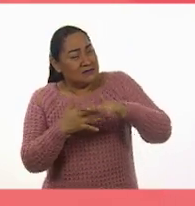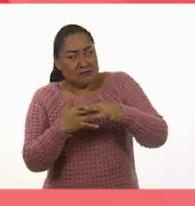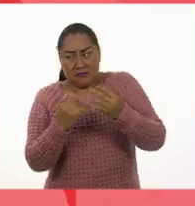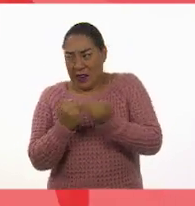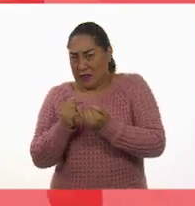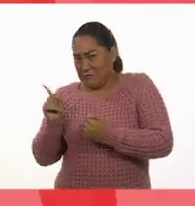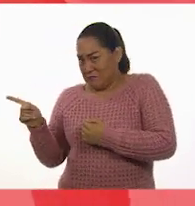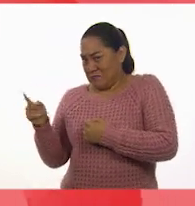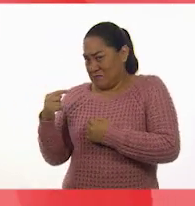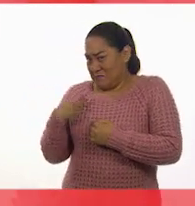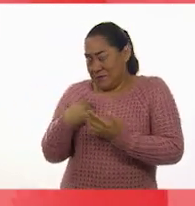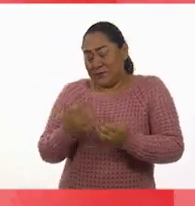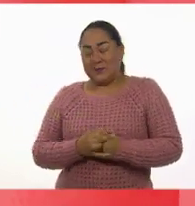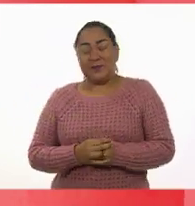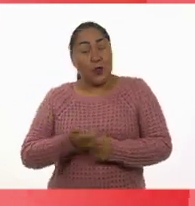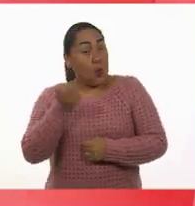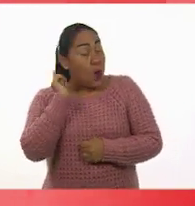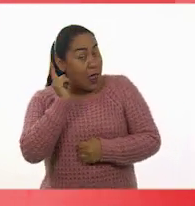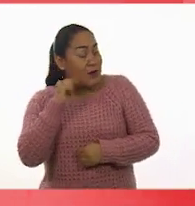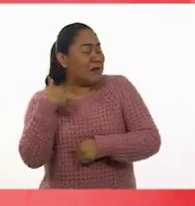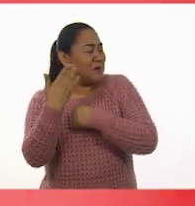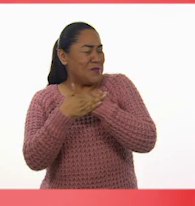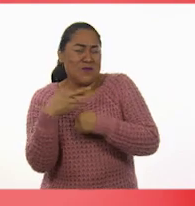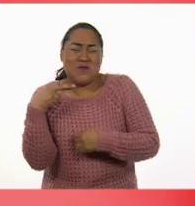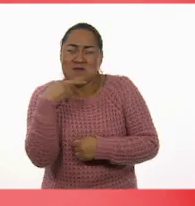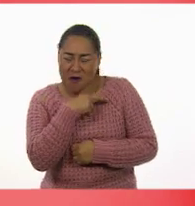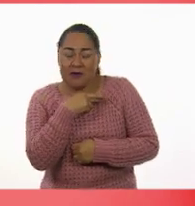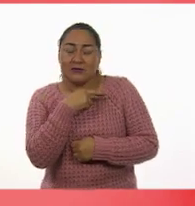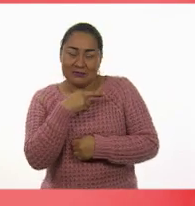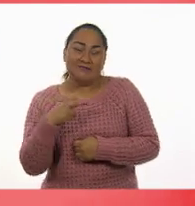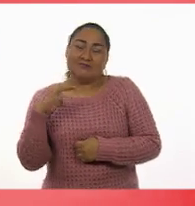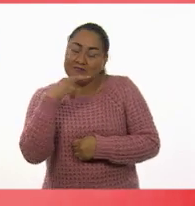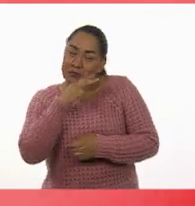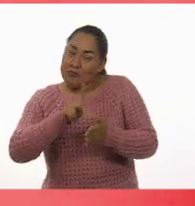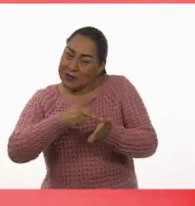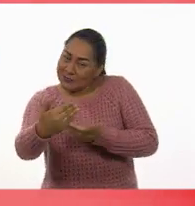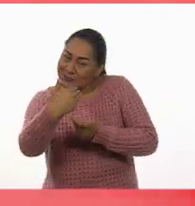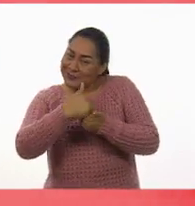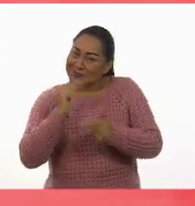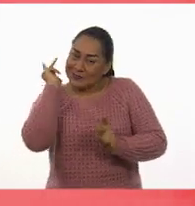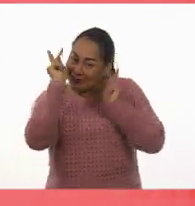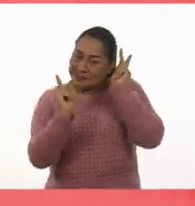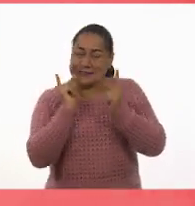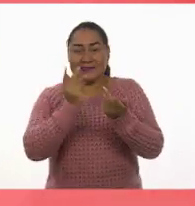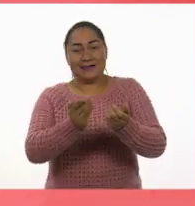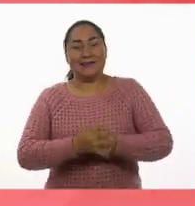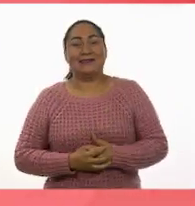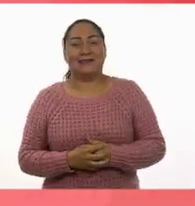yo. Y esperamos que pronto, muy pronto, puedas venir a visitarnos.